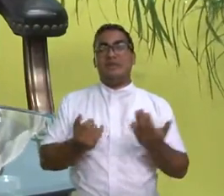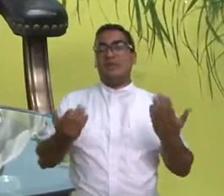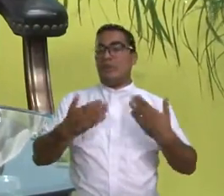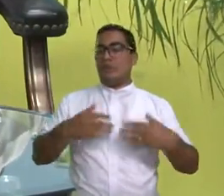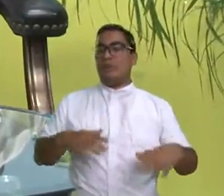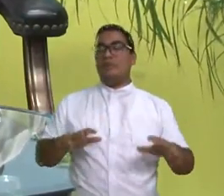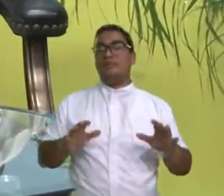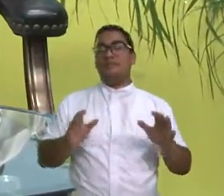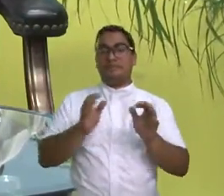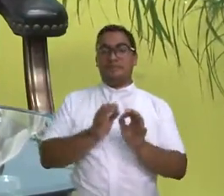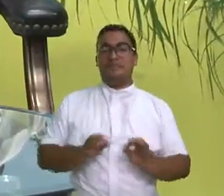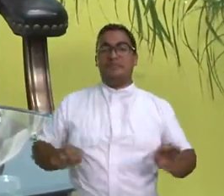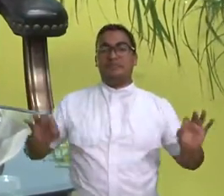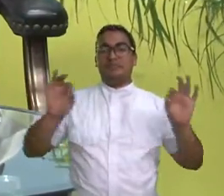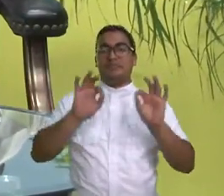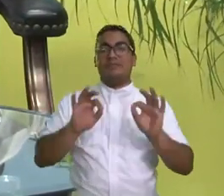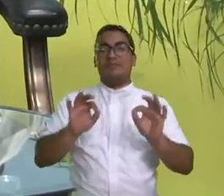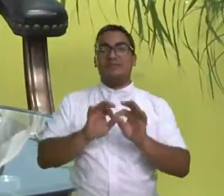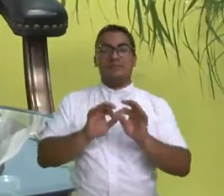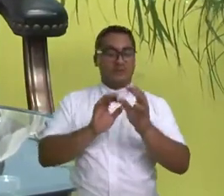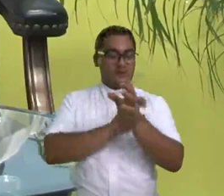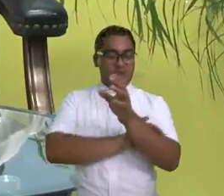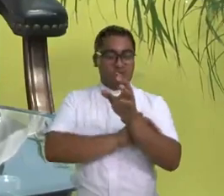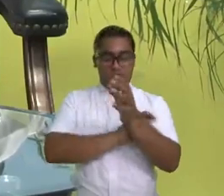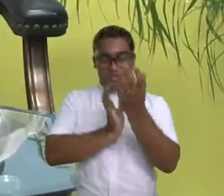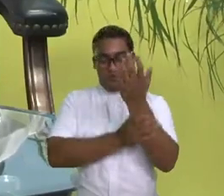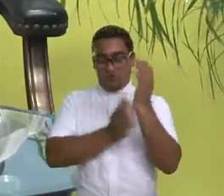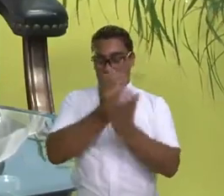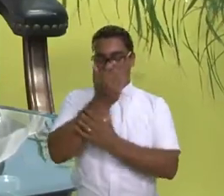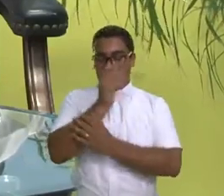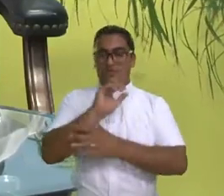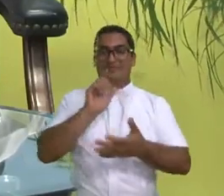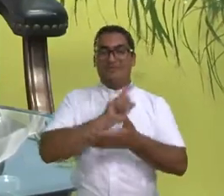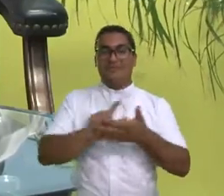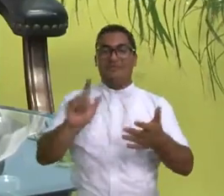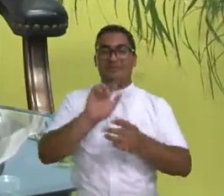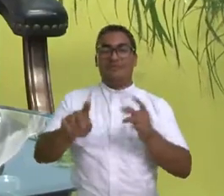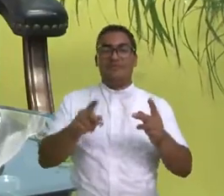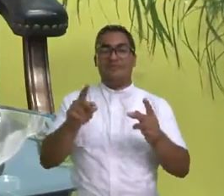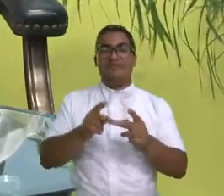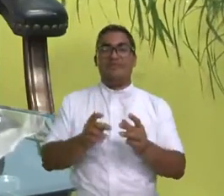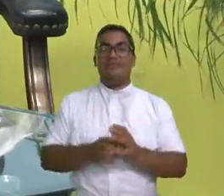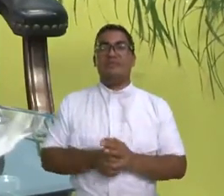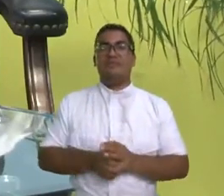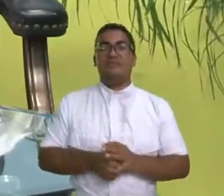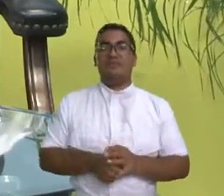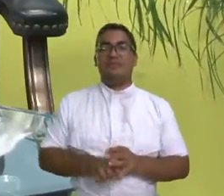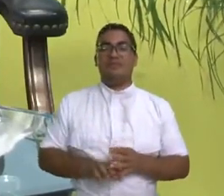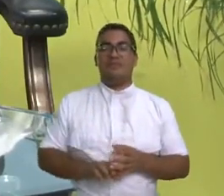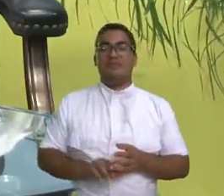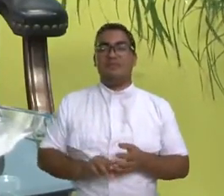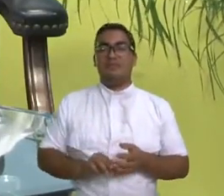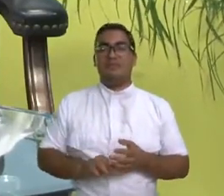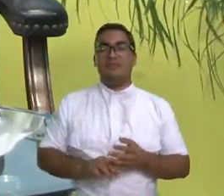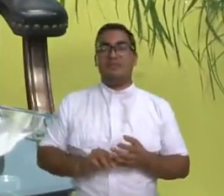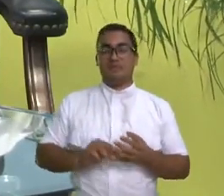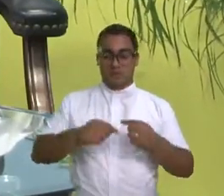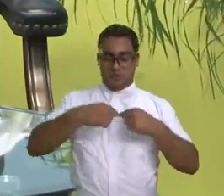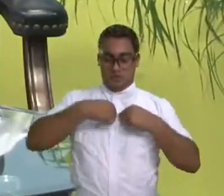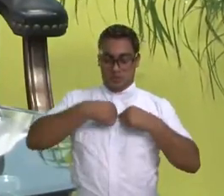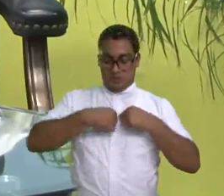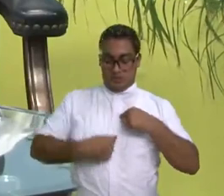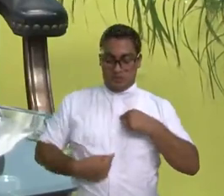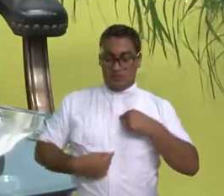quede muy limpia lo que son las manos y antebrazos, por los procedimientos quirúrgicos, porque por